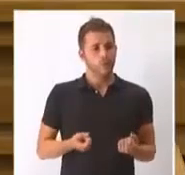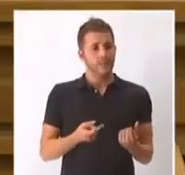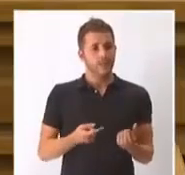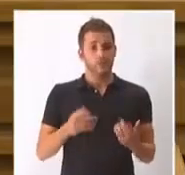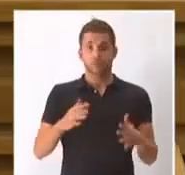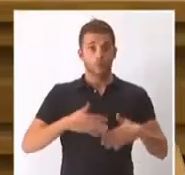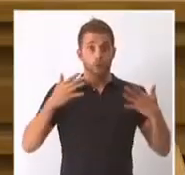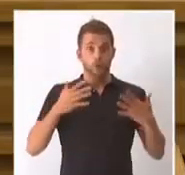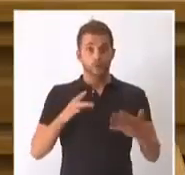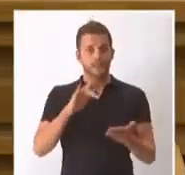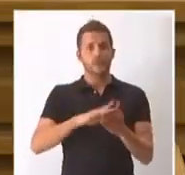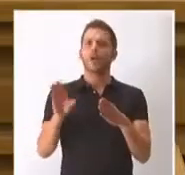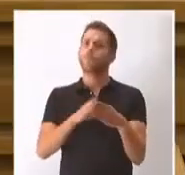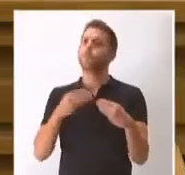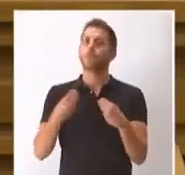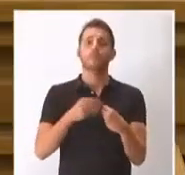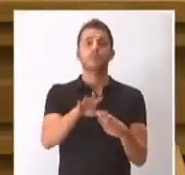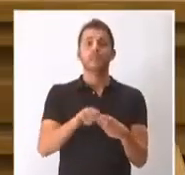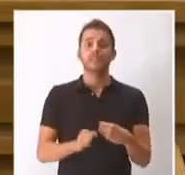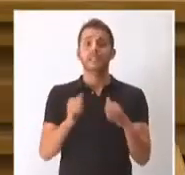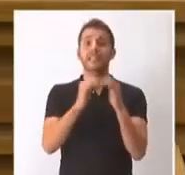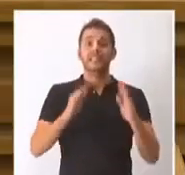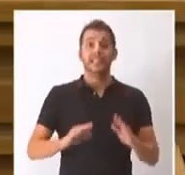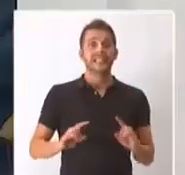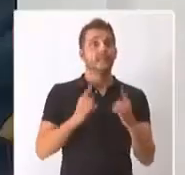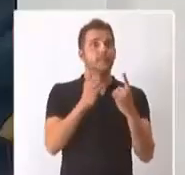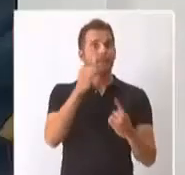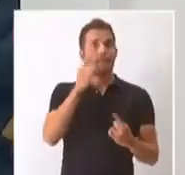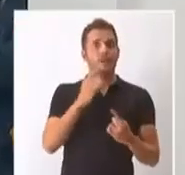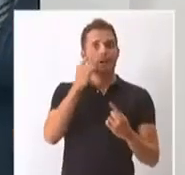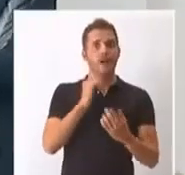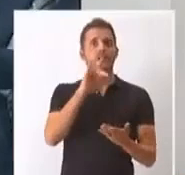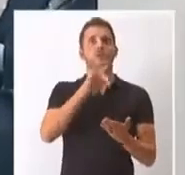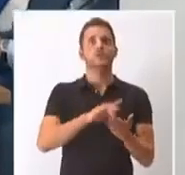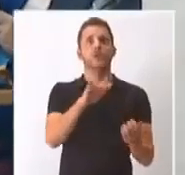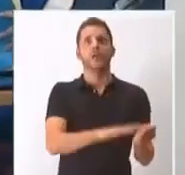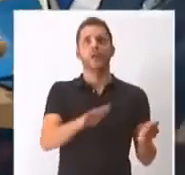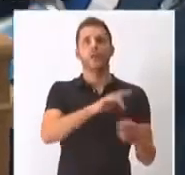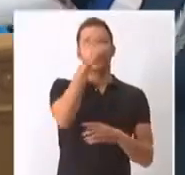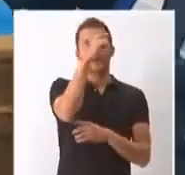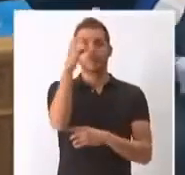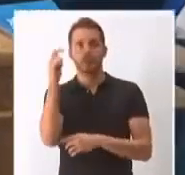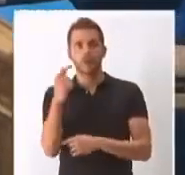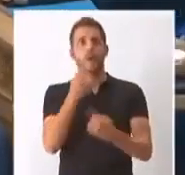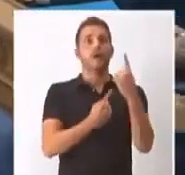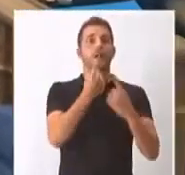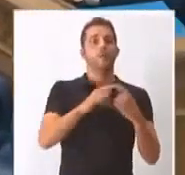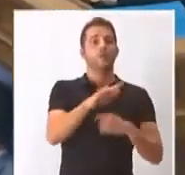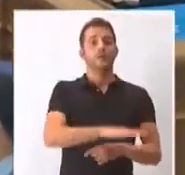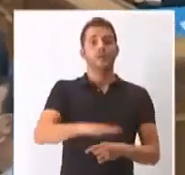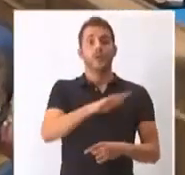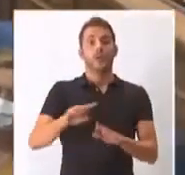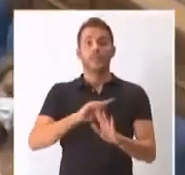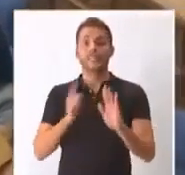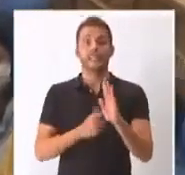que documentan la adquisición de la primera vivienda habitual cuando ésta erradica en algunos de los municipios incluidos en las zonas a las que se refiere la ley